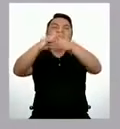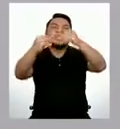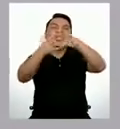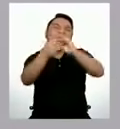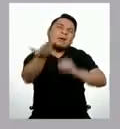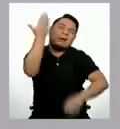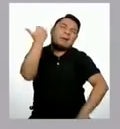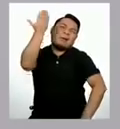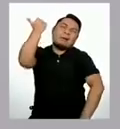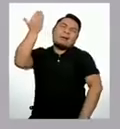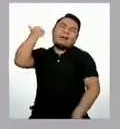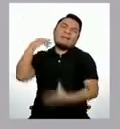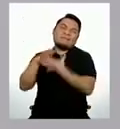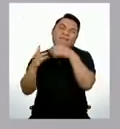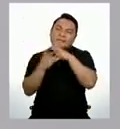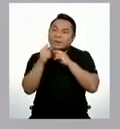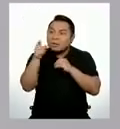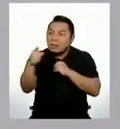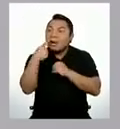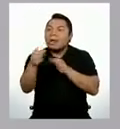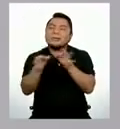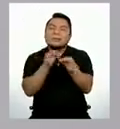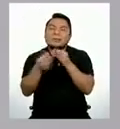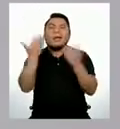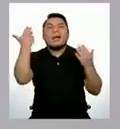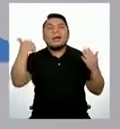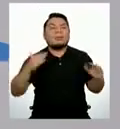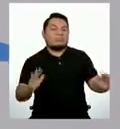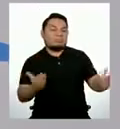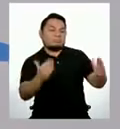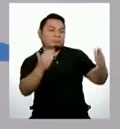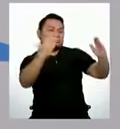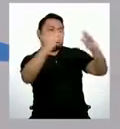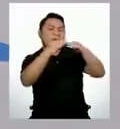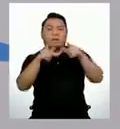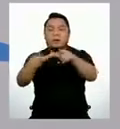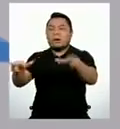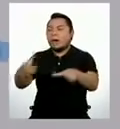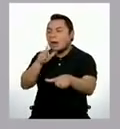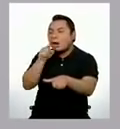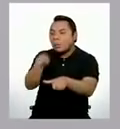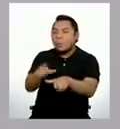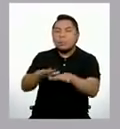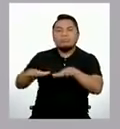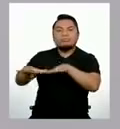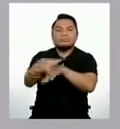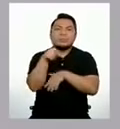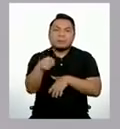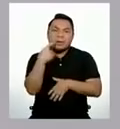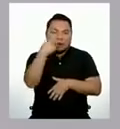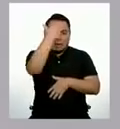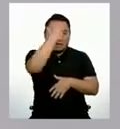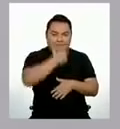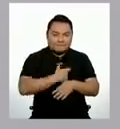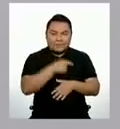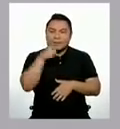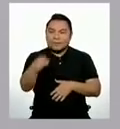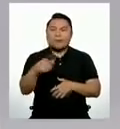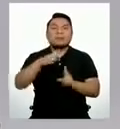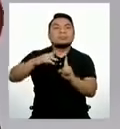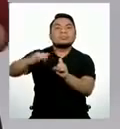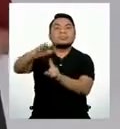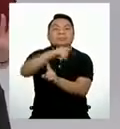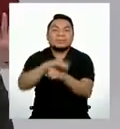hace tiempo y que explican la creación de algunas montañas o islas y nos presentan la relación entre el ser humano y los seres de la